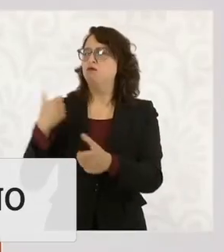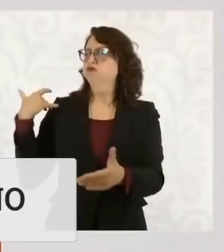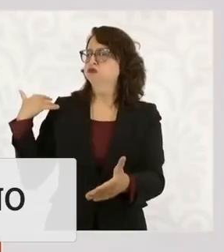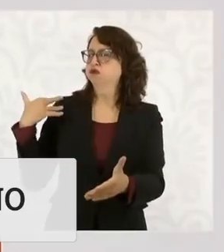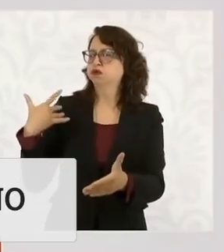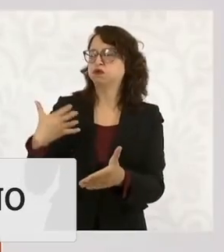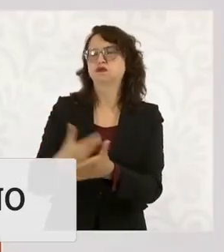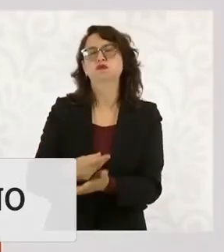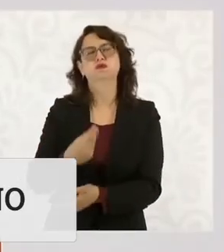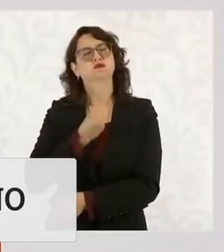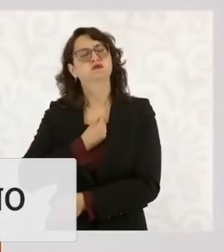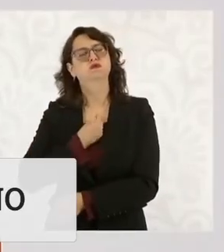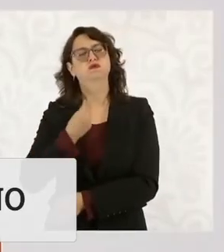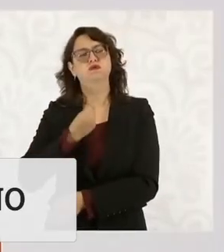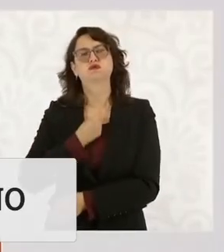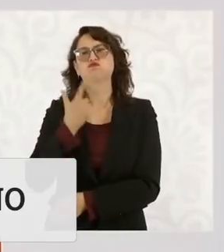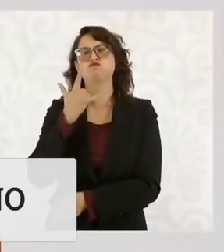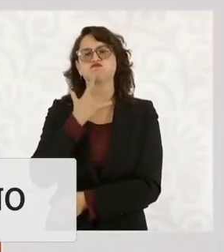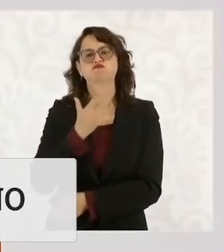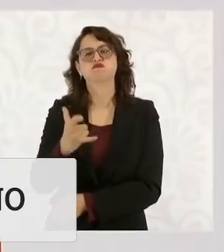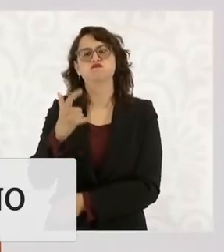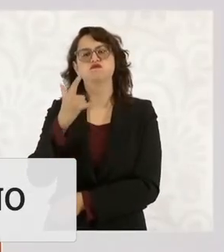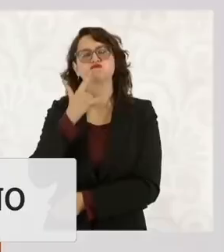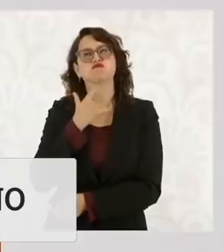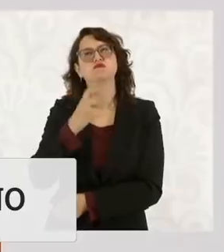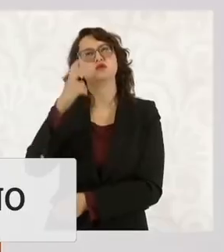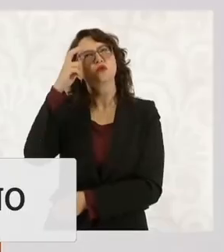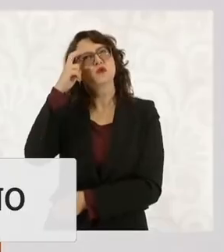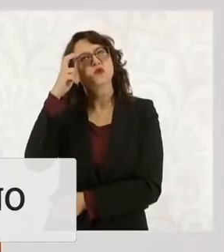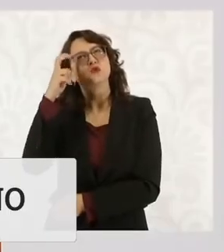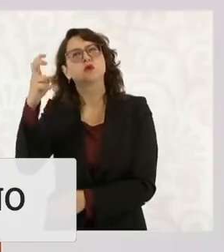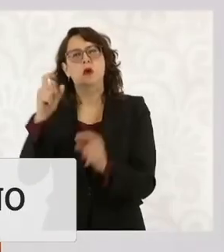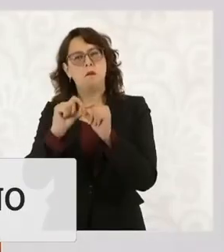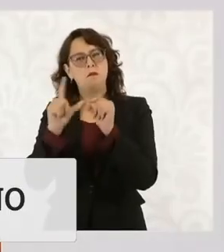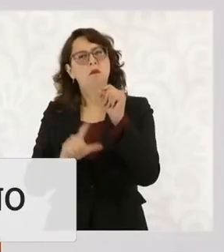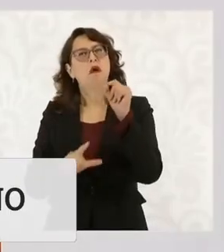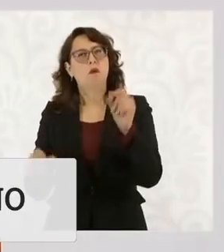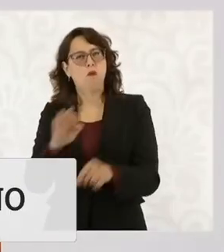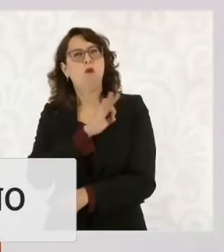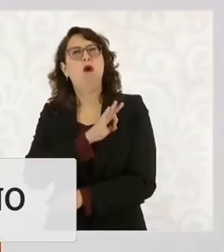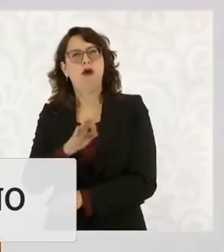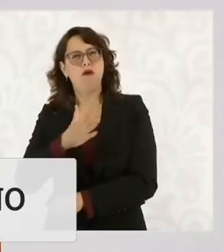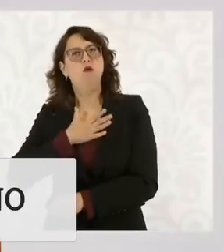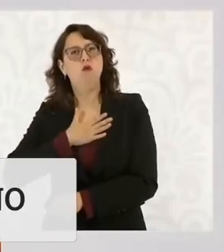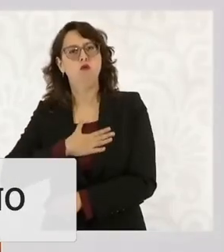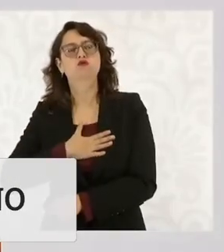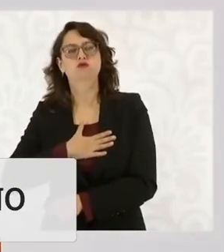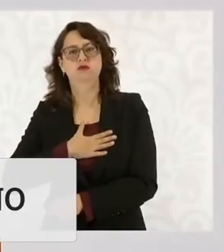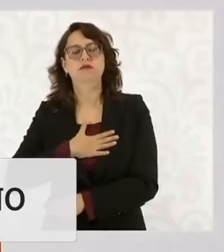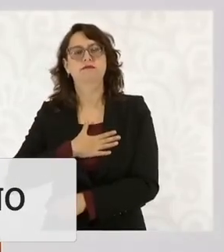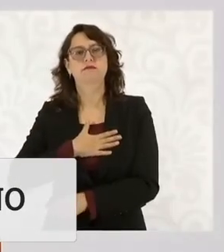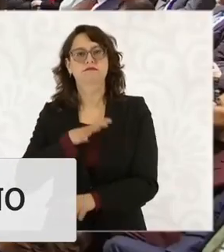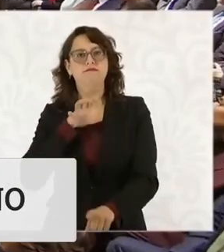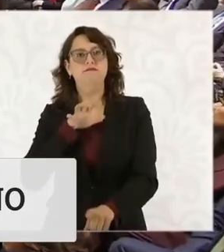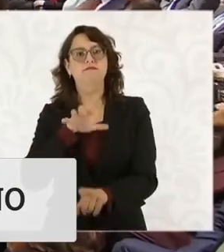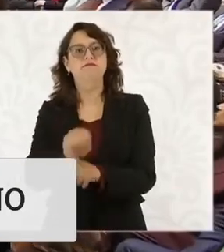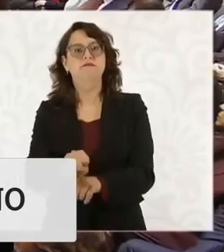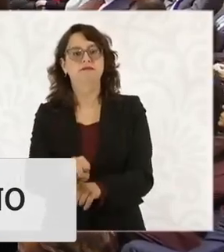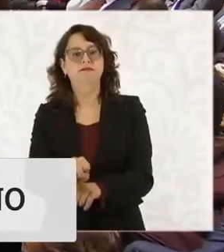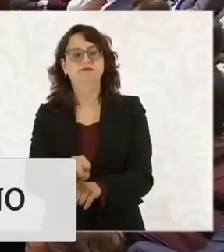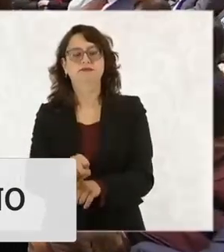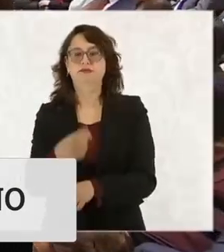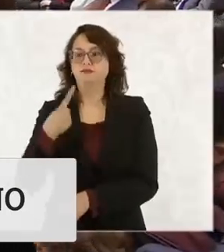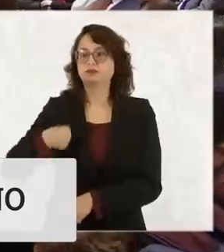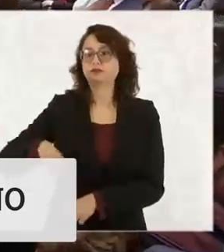resistió, luchó y soñó con un país con justicia. Venimos de un movimiento